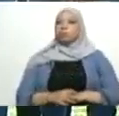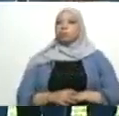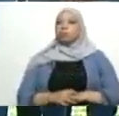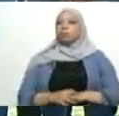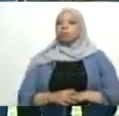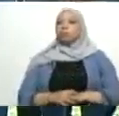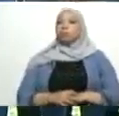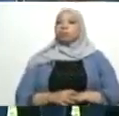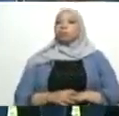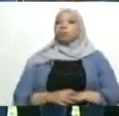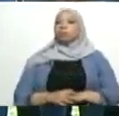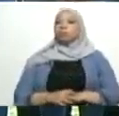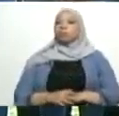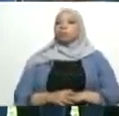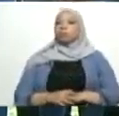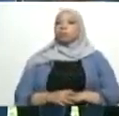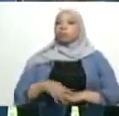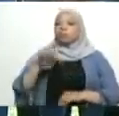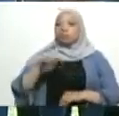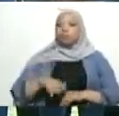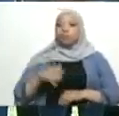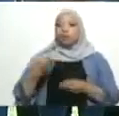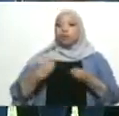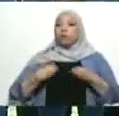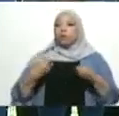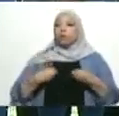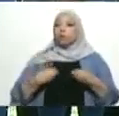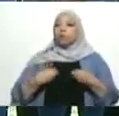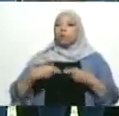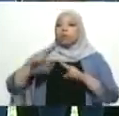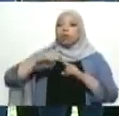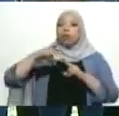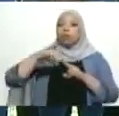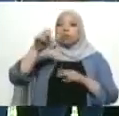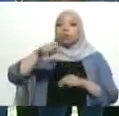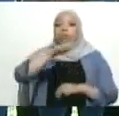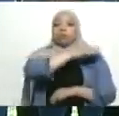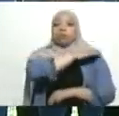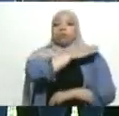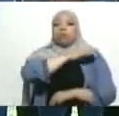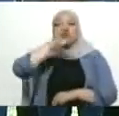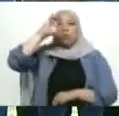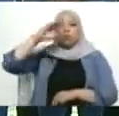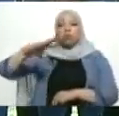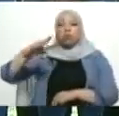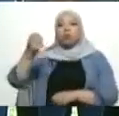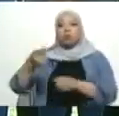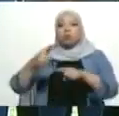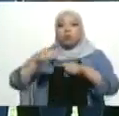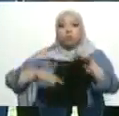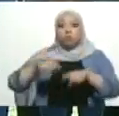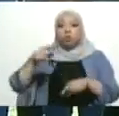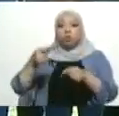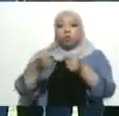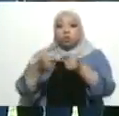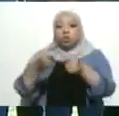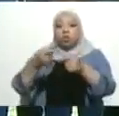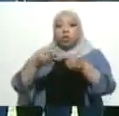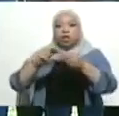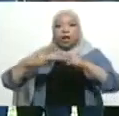coronel Rivero, que estaba aquí en San Antonio, fue allá hasta los escombros y lo que había era pitos, clavos,